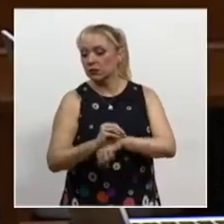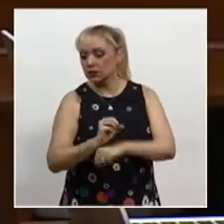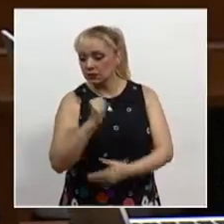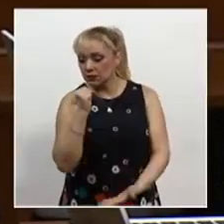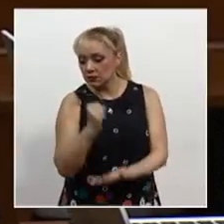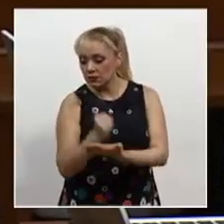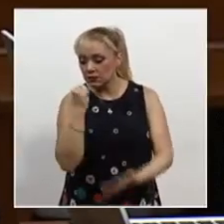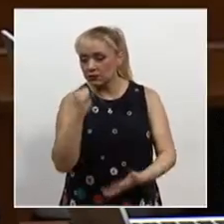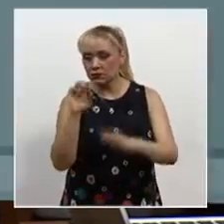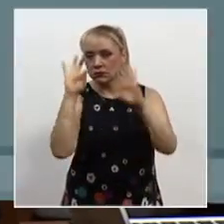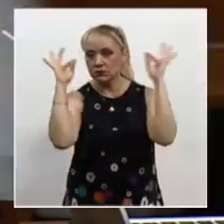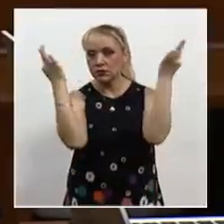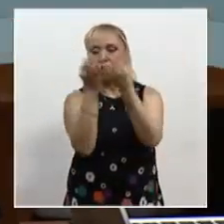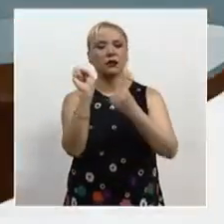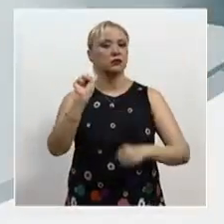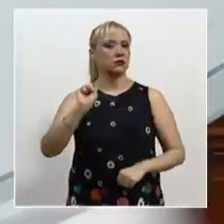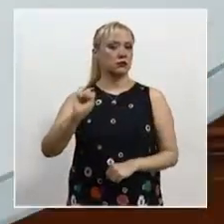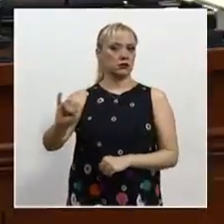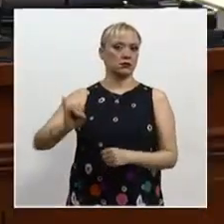la autoridad migratoria.